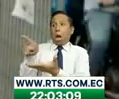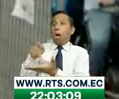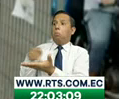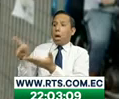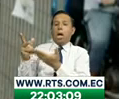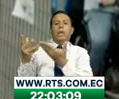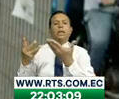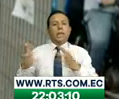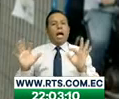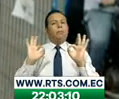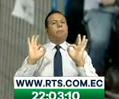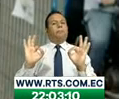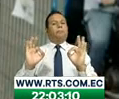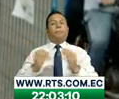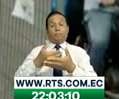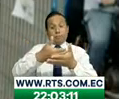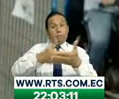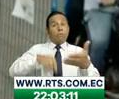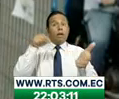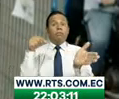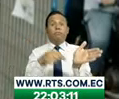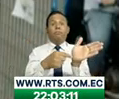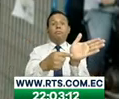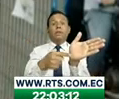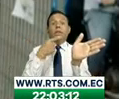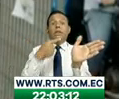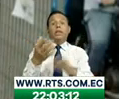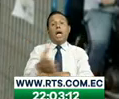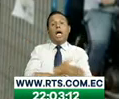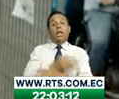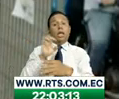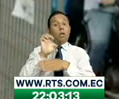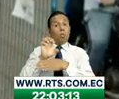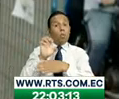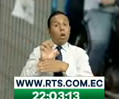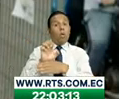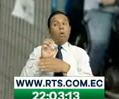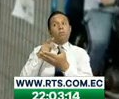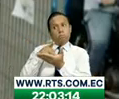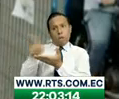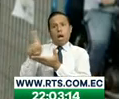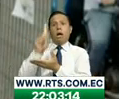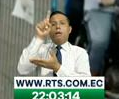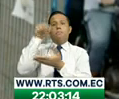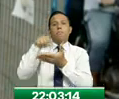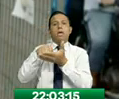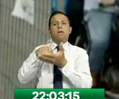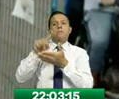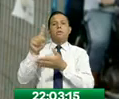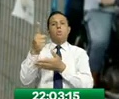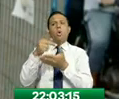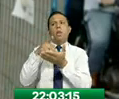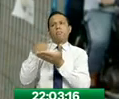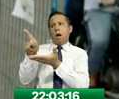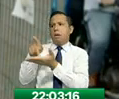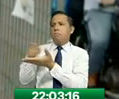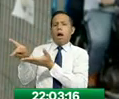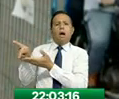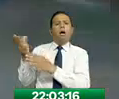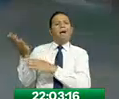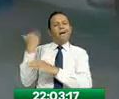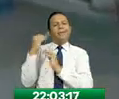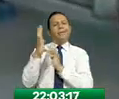mismo documento se señala que Ecuador habría pagado $1,000 millones por concepto de deuda externa a Credit Suisse y Goldman Sachs en